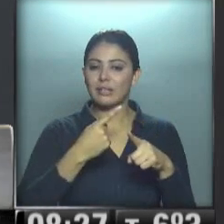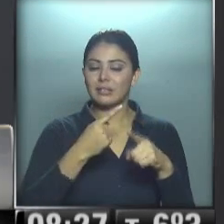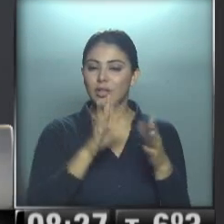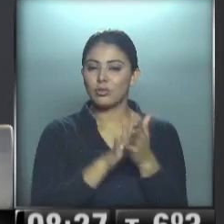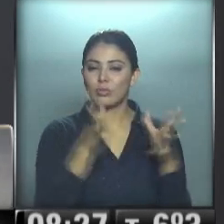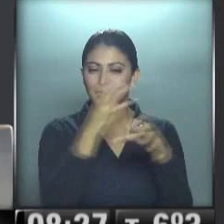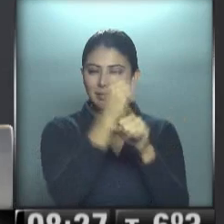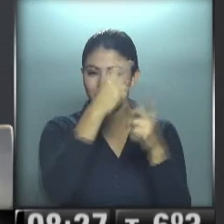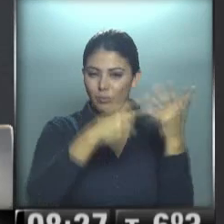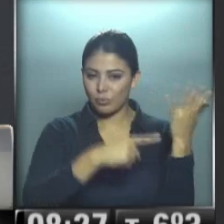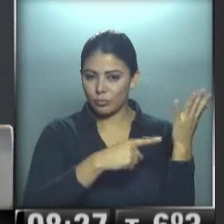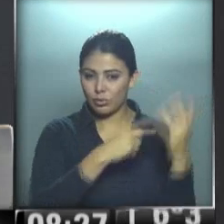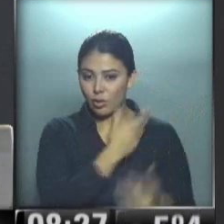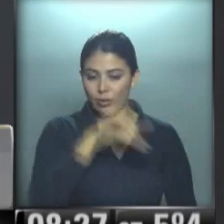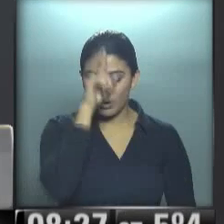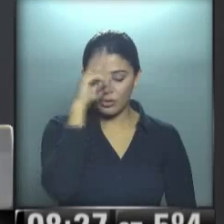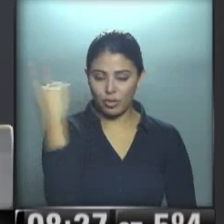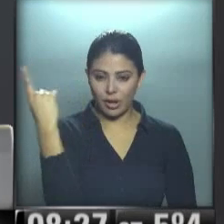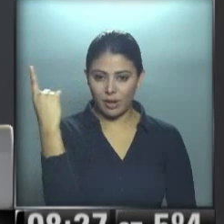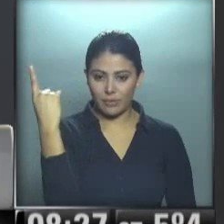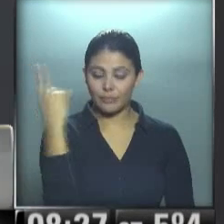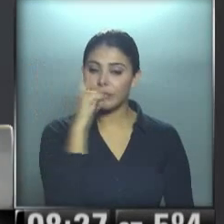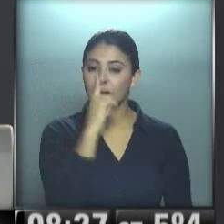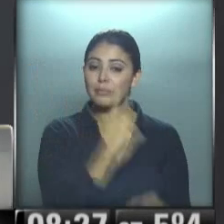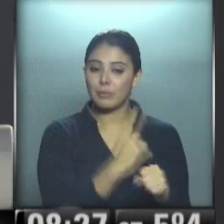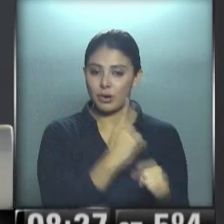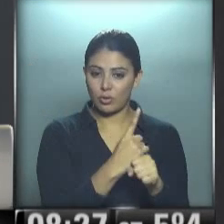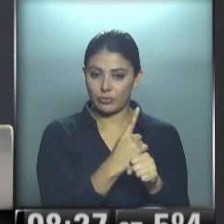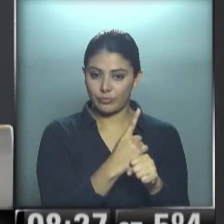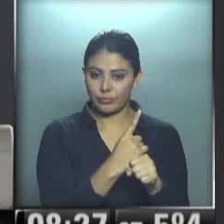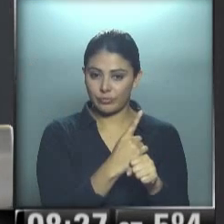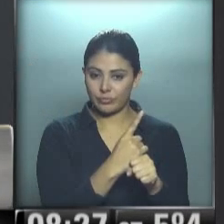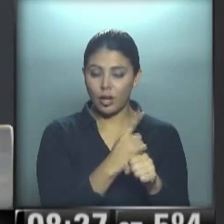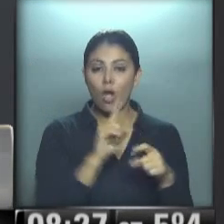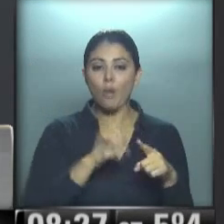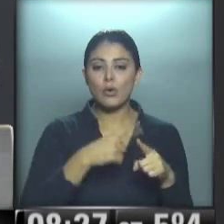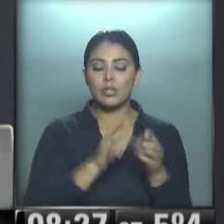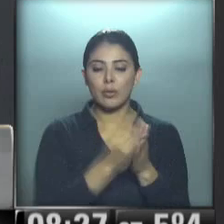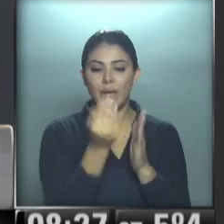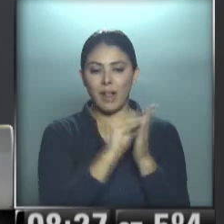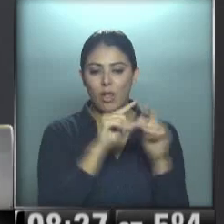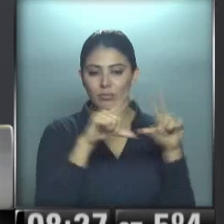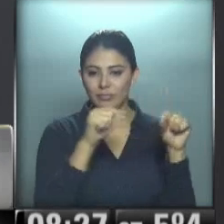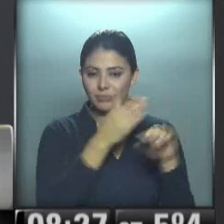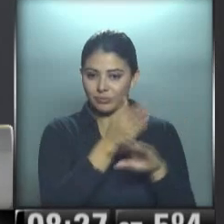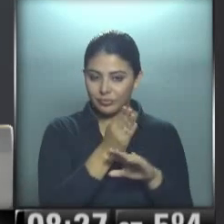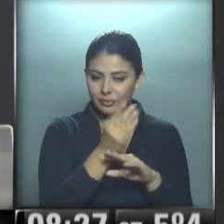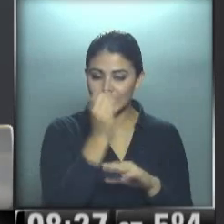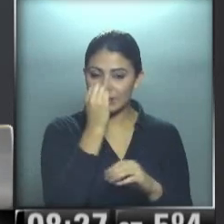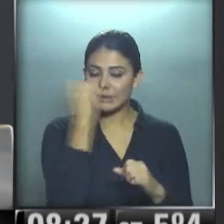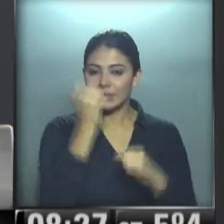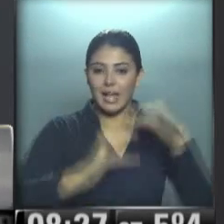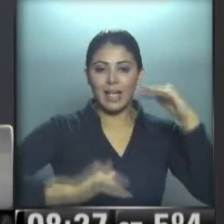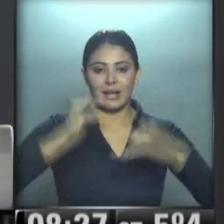transporte el gobierno nacional es lo siguiente primero la política tarifaria tiene por objetivo equilibrar